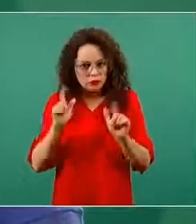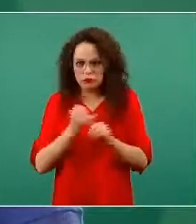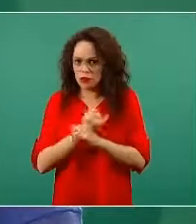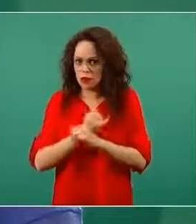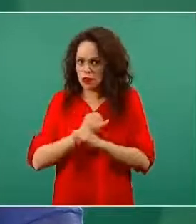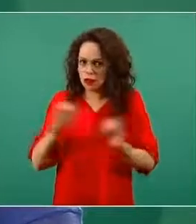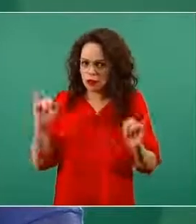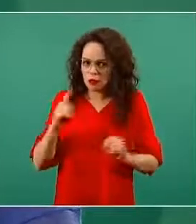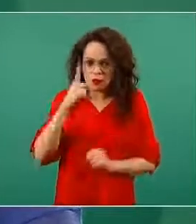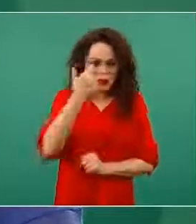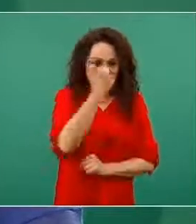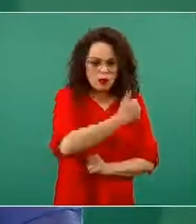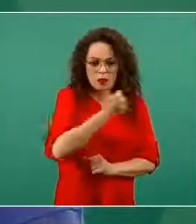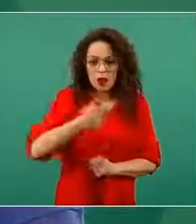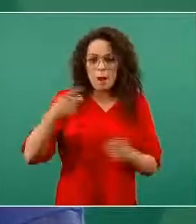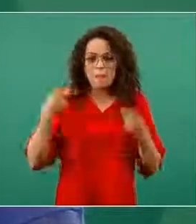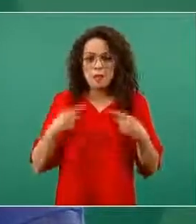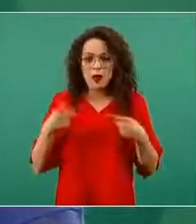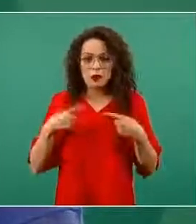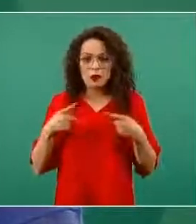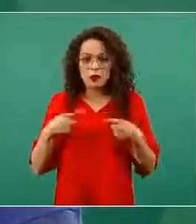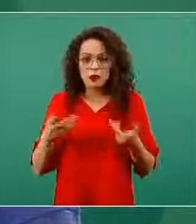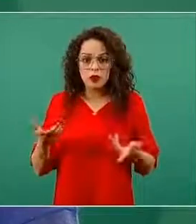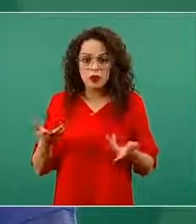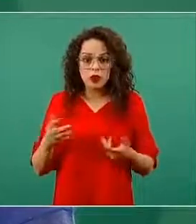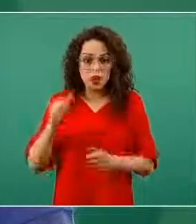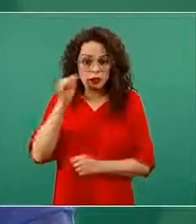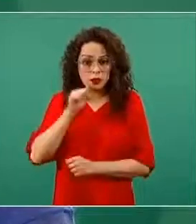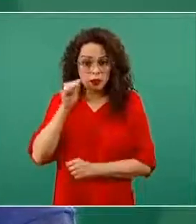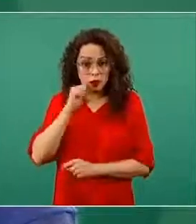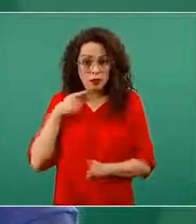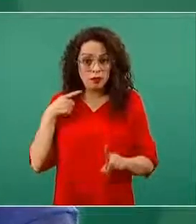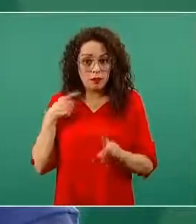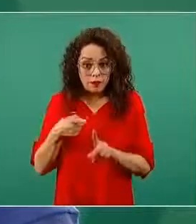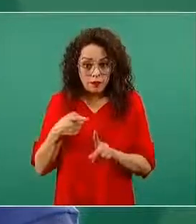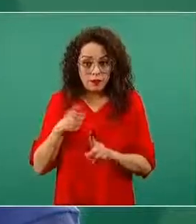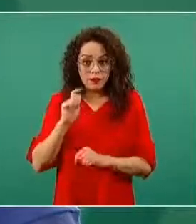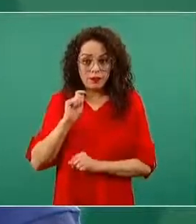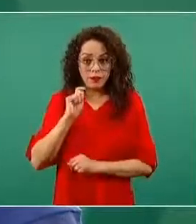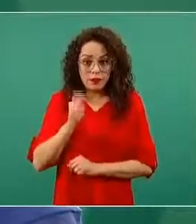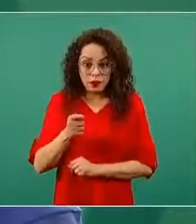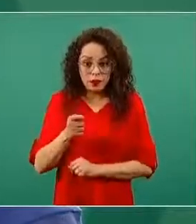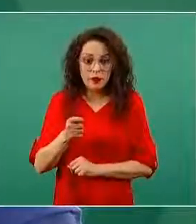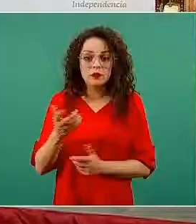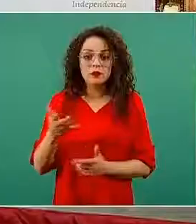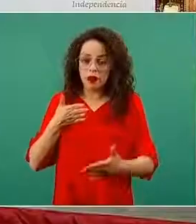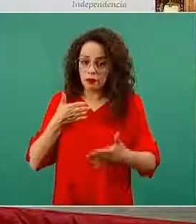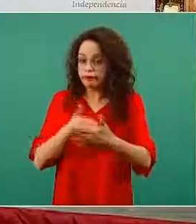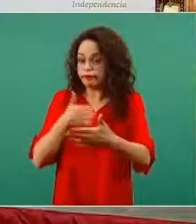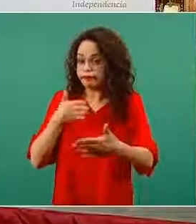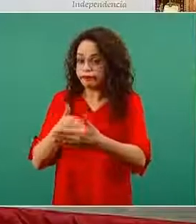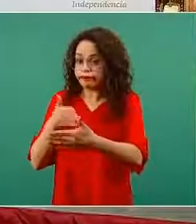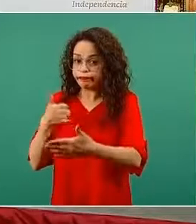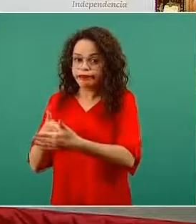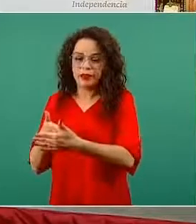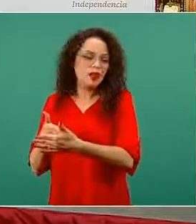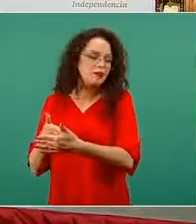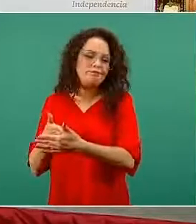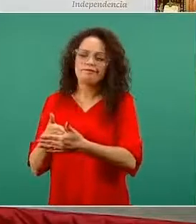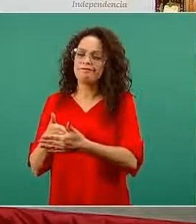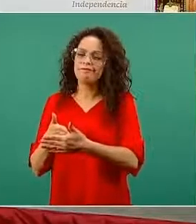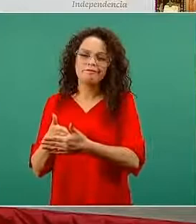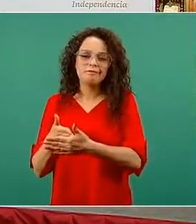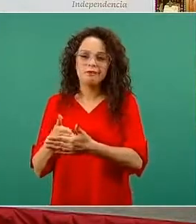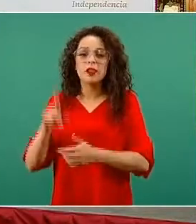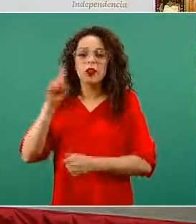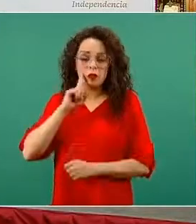de cada una de las personas, lo que no se desea es generar brechas, generar barreras que impida que aquellas mujeres